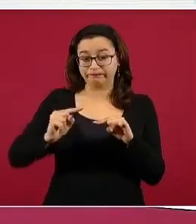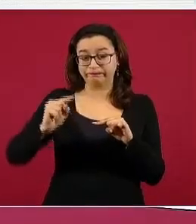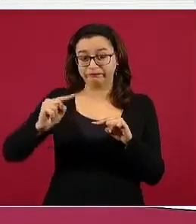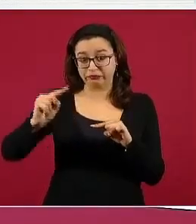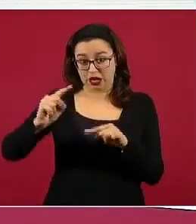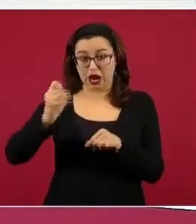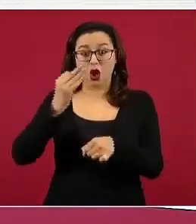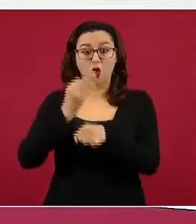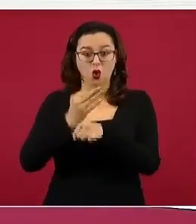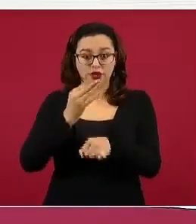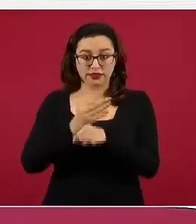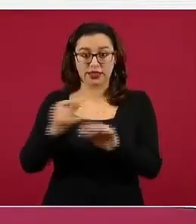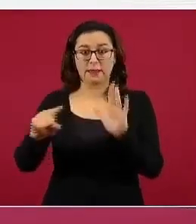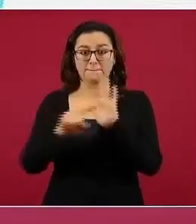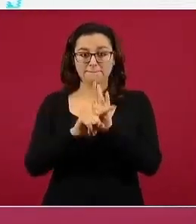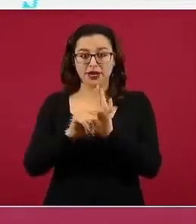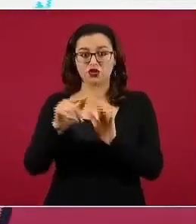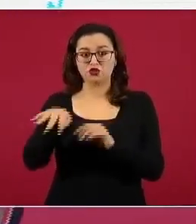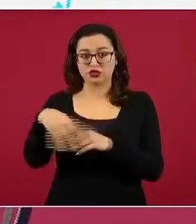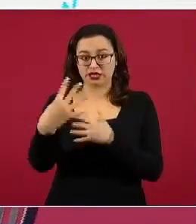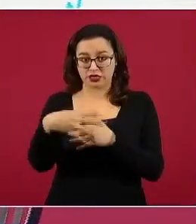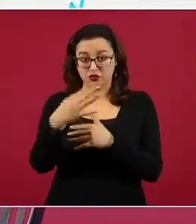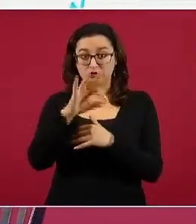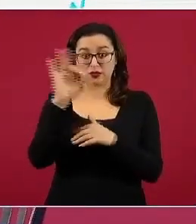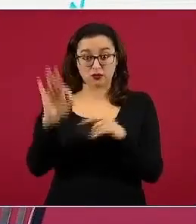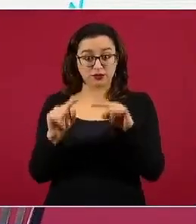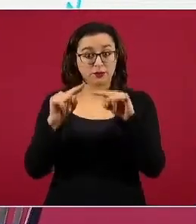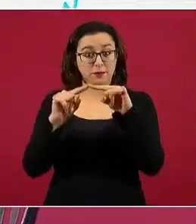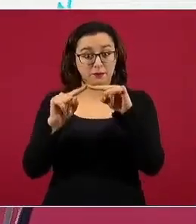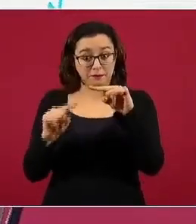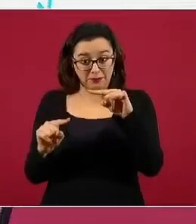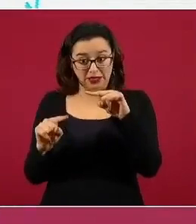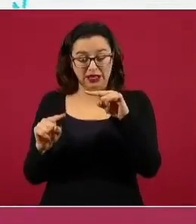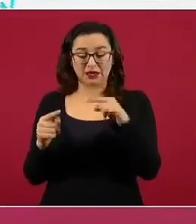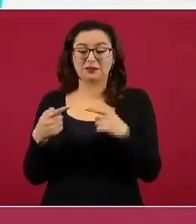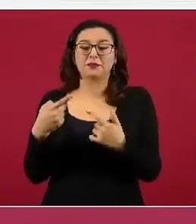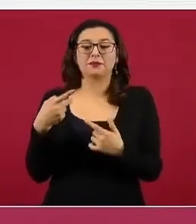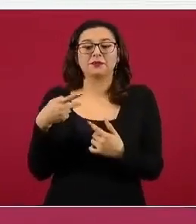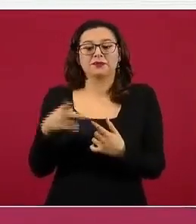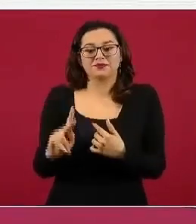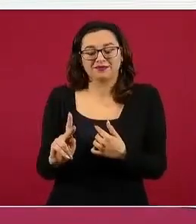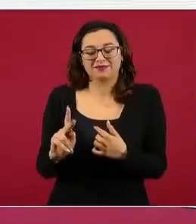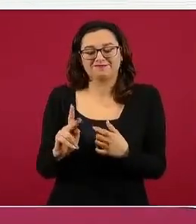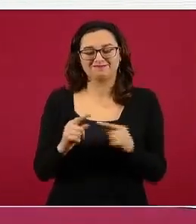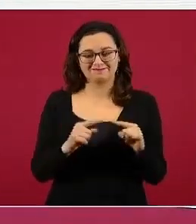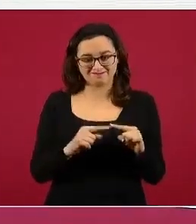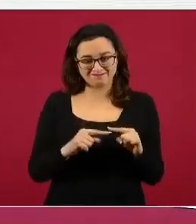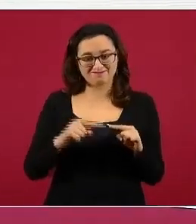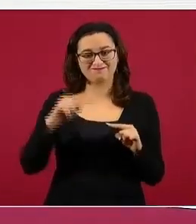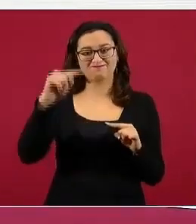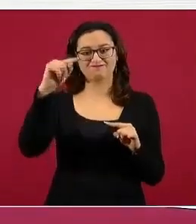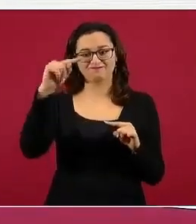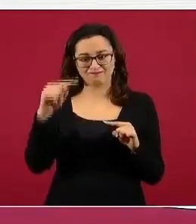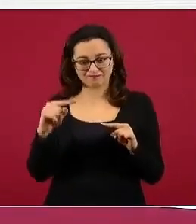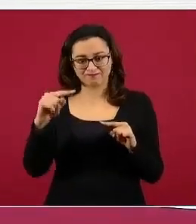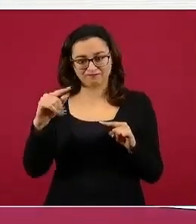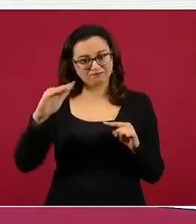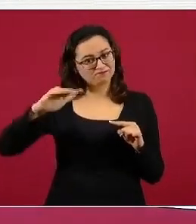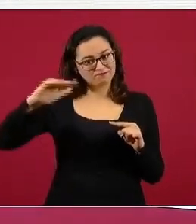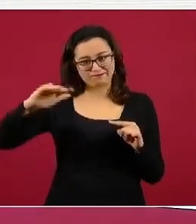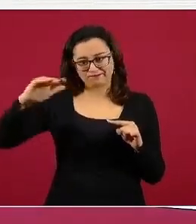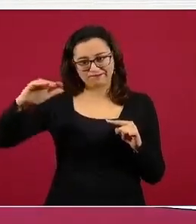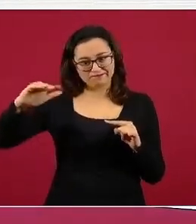abriendo con un menos 14%, pero tampoco es tan importante, y como viene de un ascenso es posible que se quede cerca en